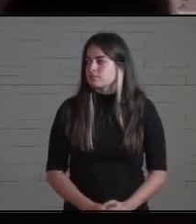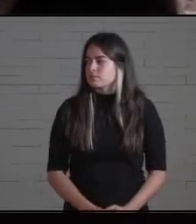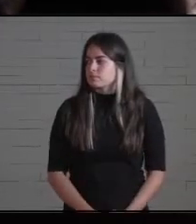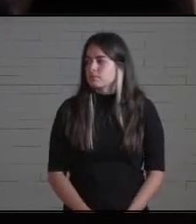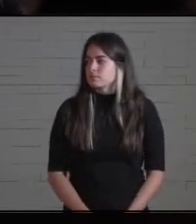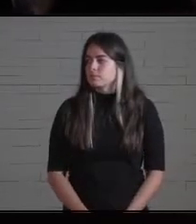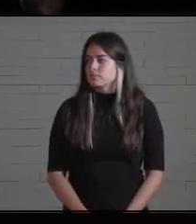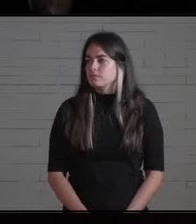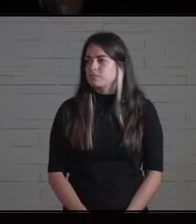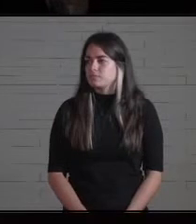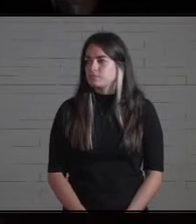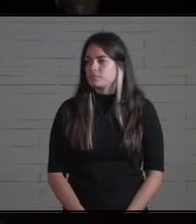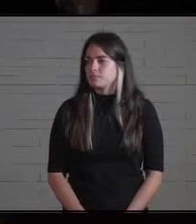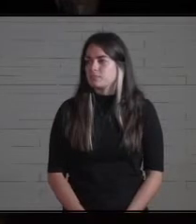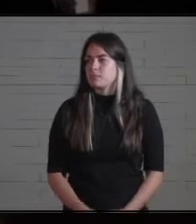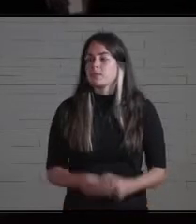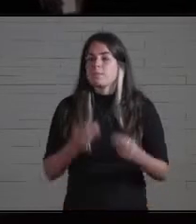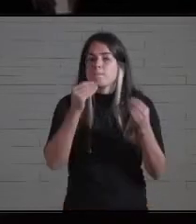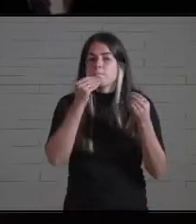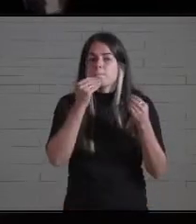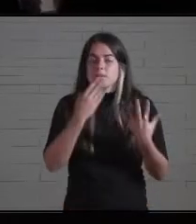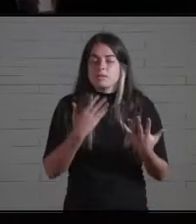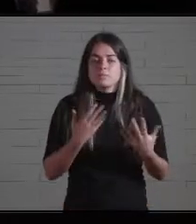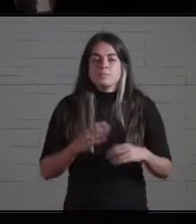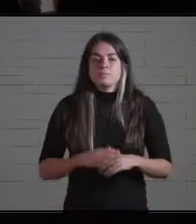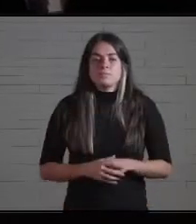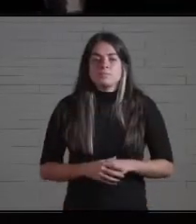Bien, para cumplir con…